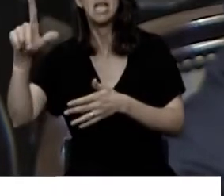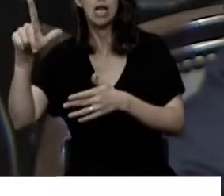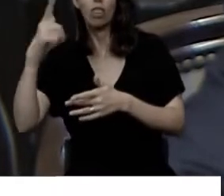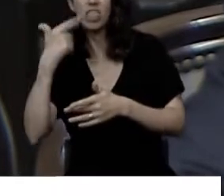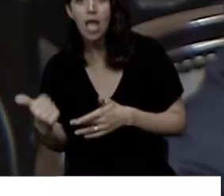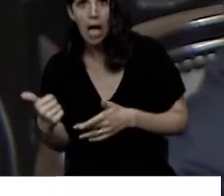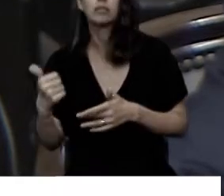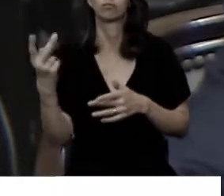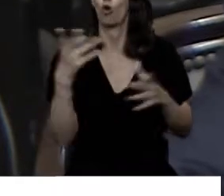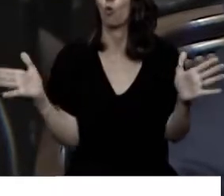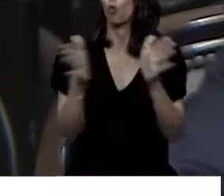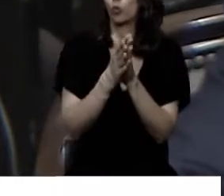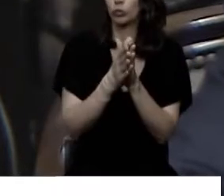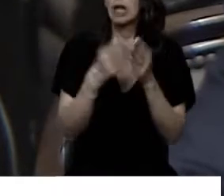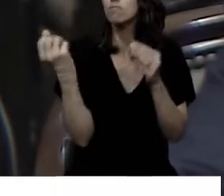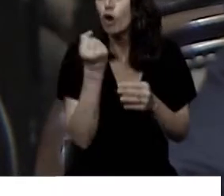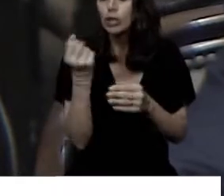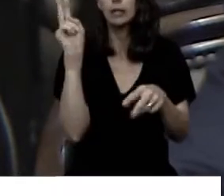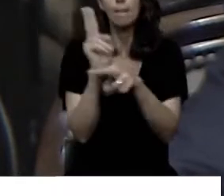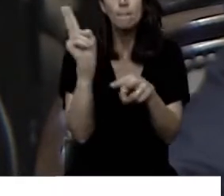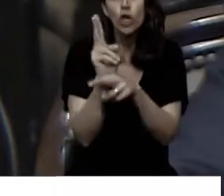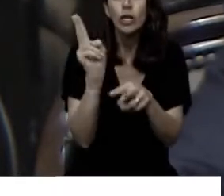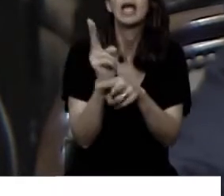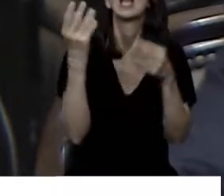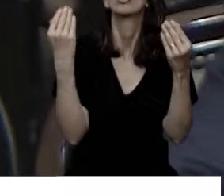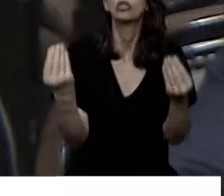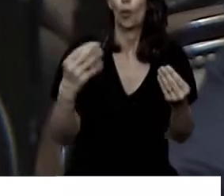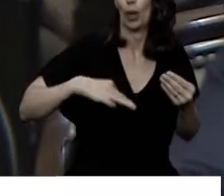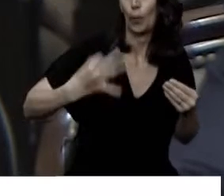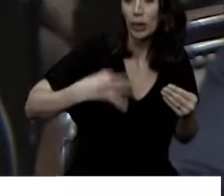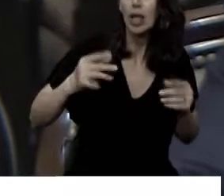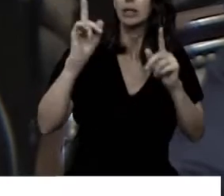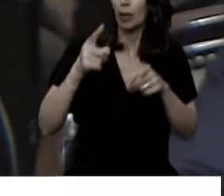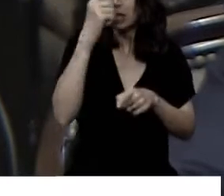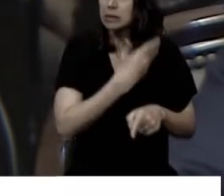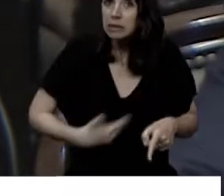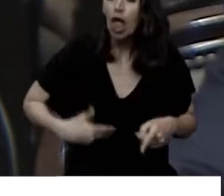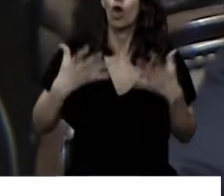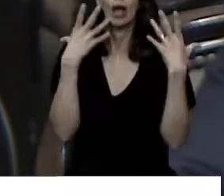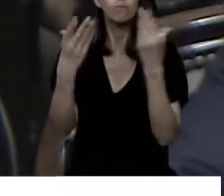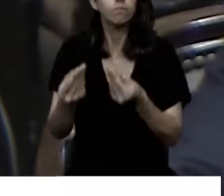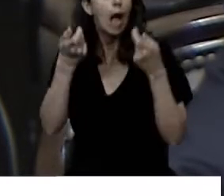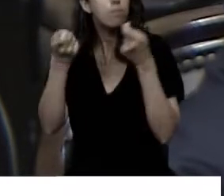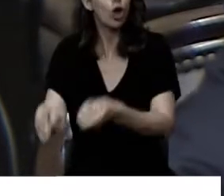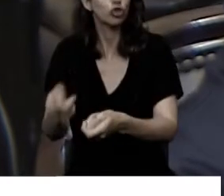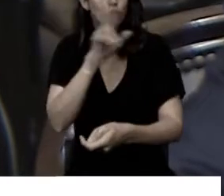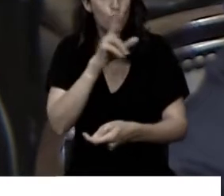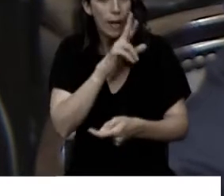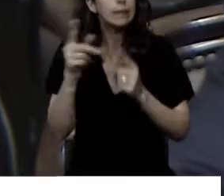Estado activo que sostenga y acompañe a las mujeres que lo necesiten en su situación de embarazo.